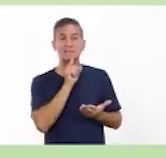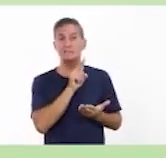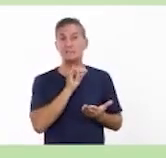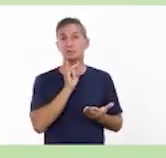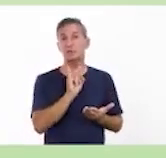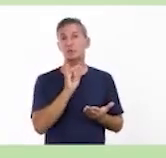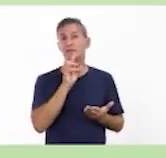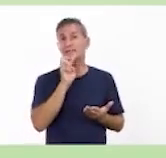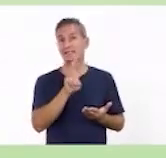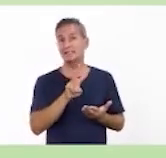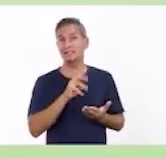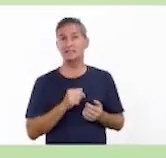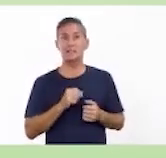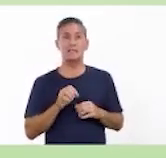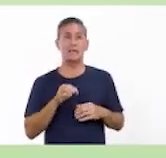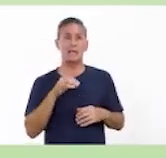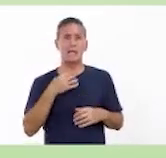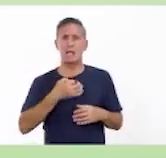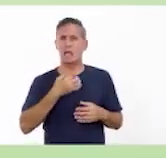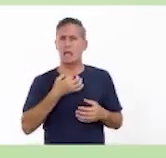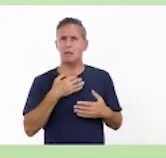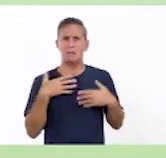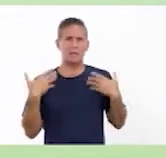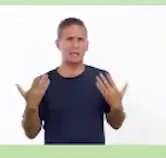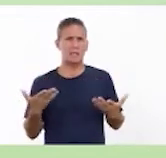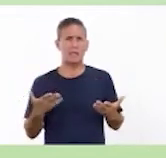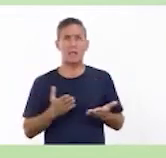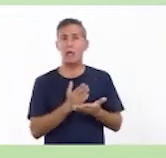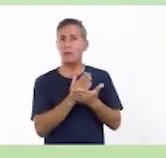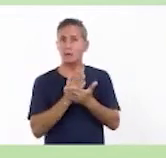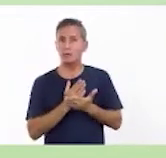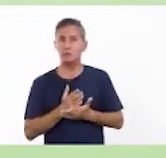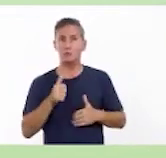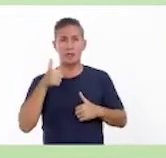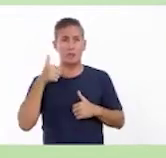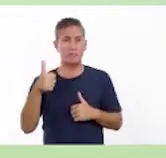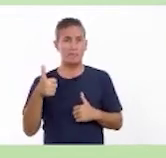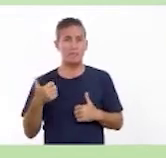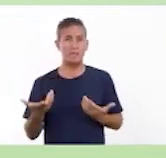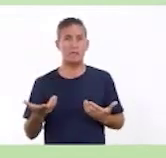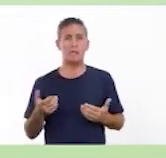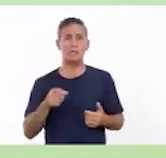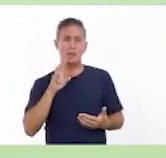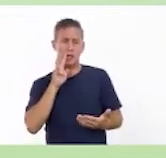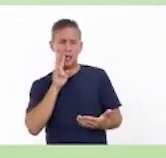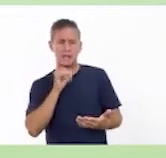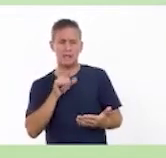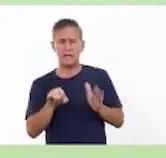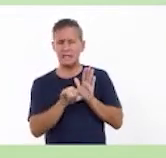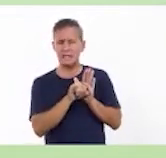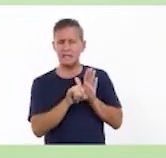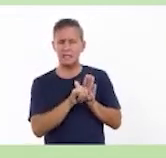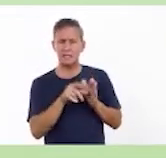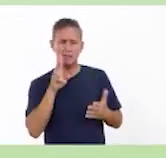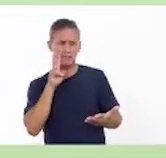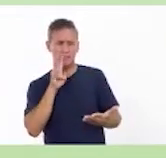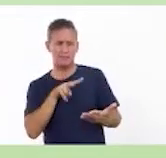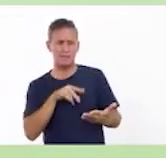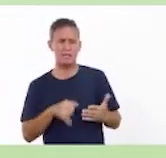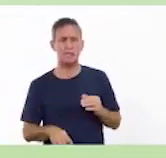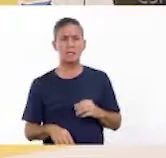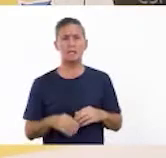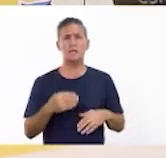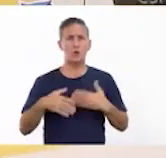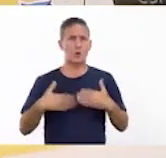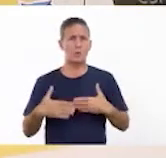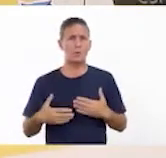nos dice que para estudiar bien es necesario que determine los problemas más importantes que se plantea